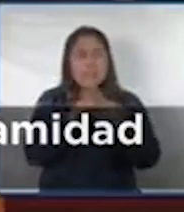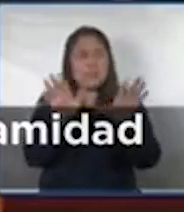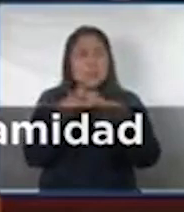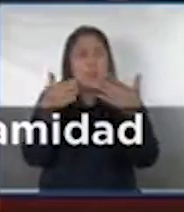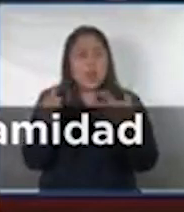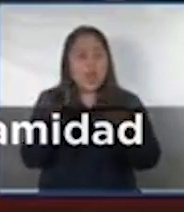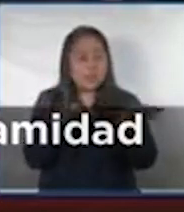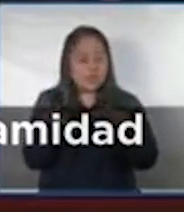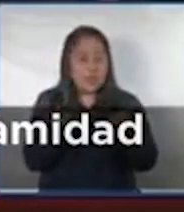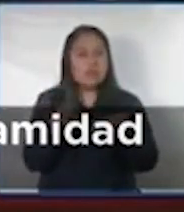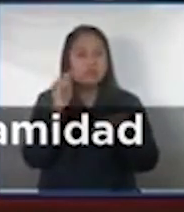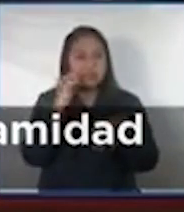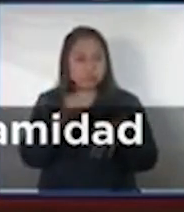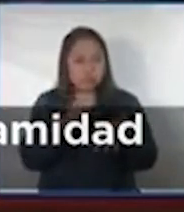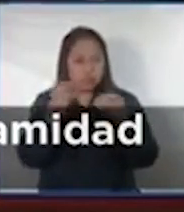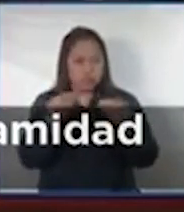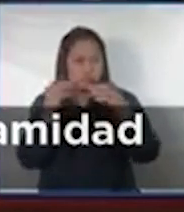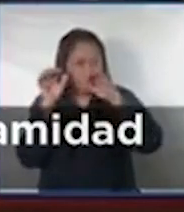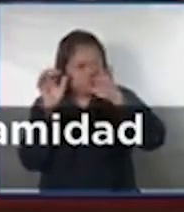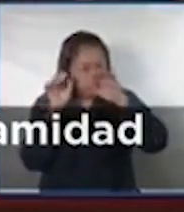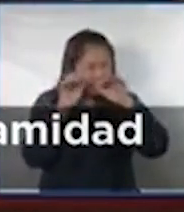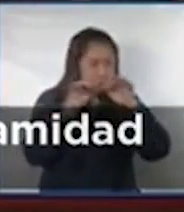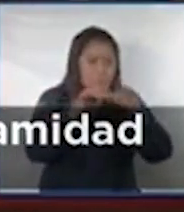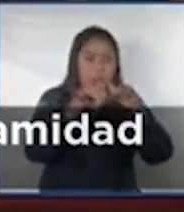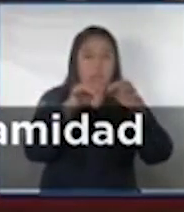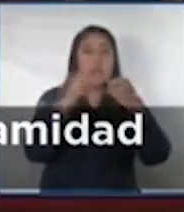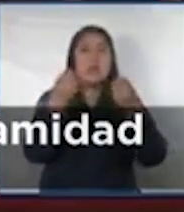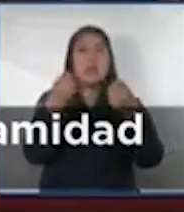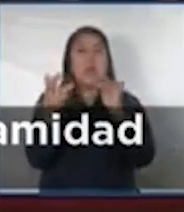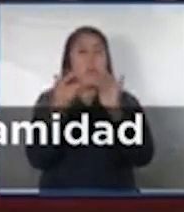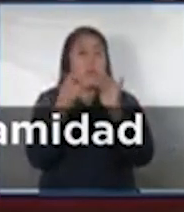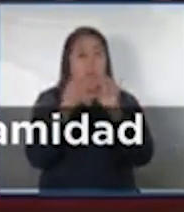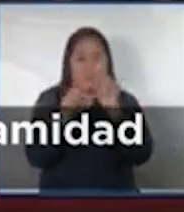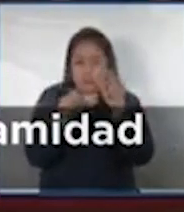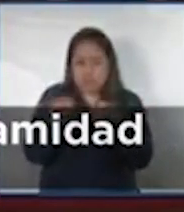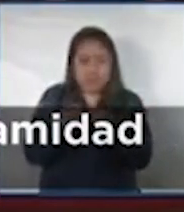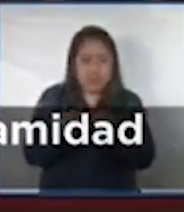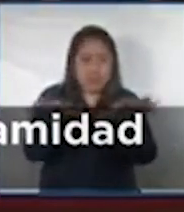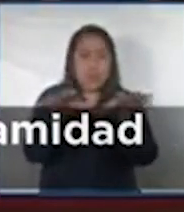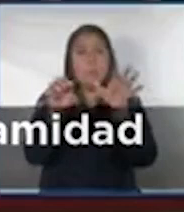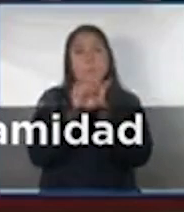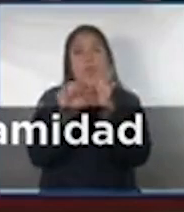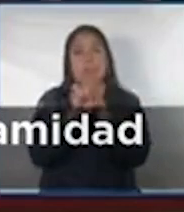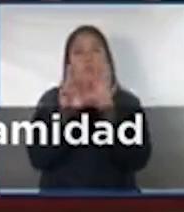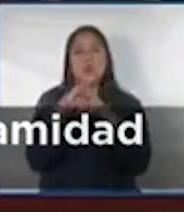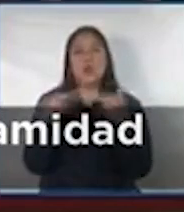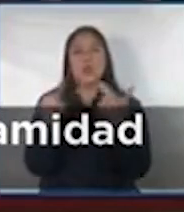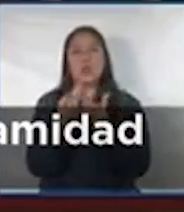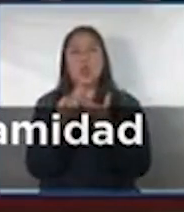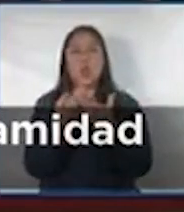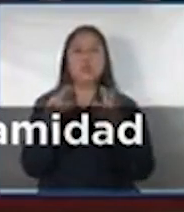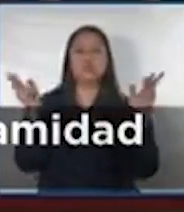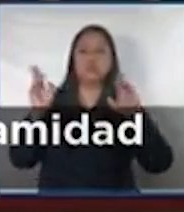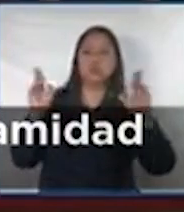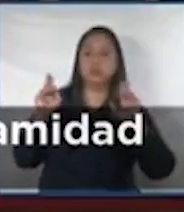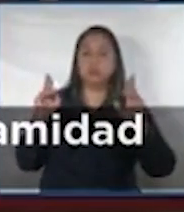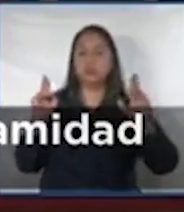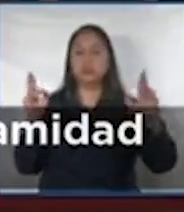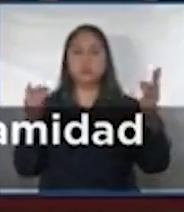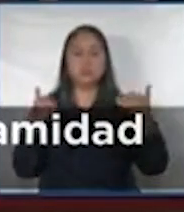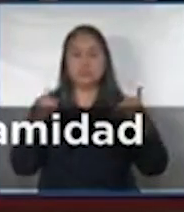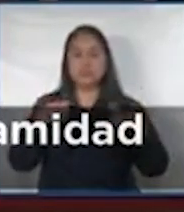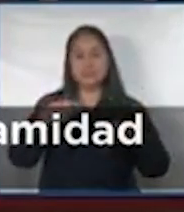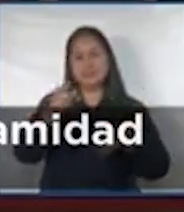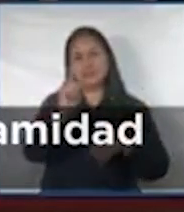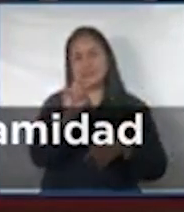actividades donde se concentra la mayor cantidad de contagios, como lo son las reuniones sociales o recreativas, que no